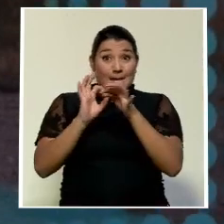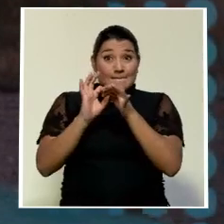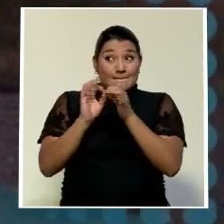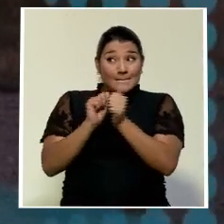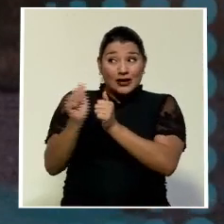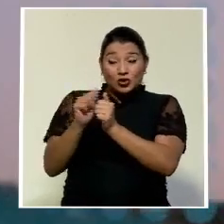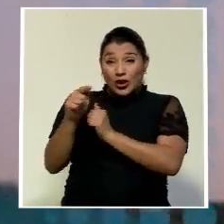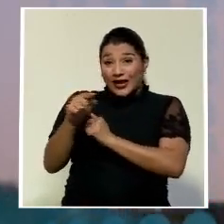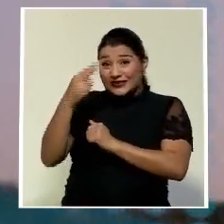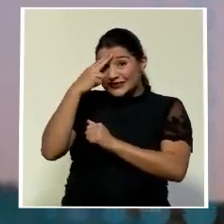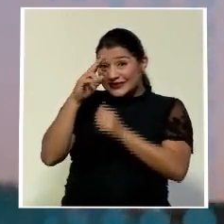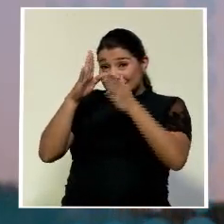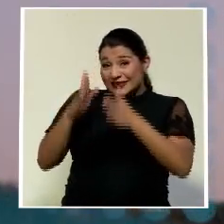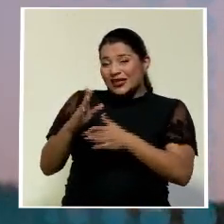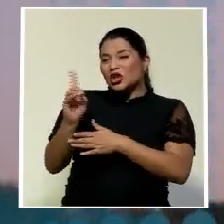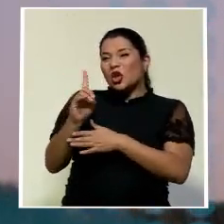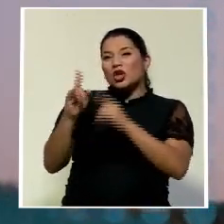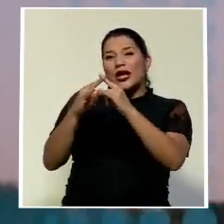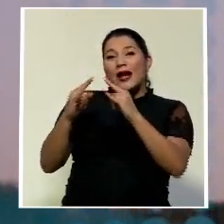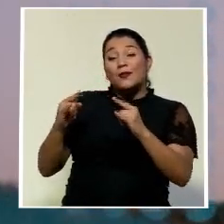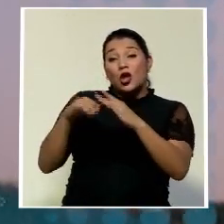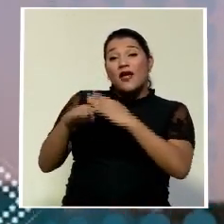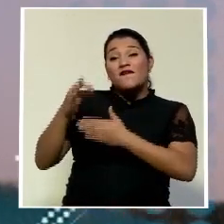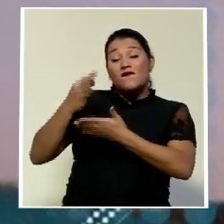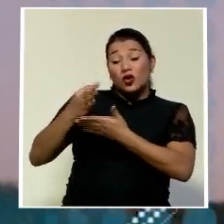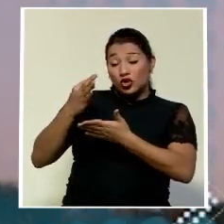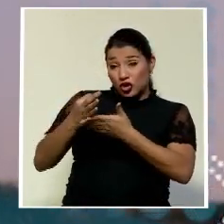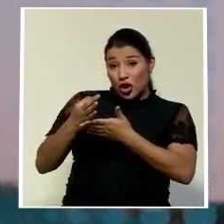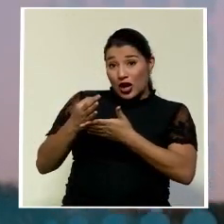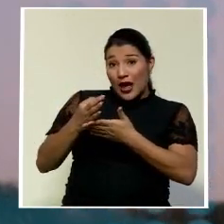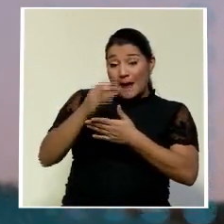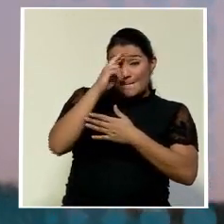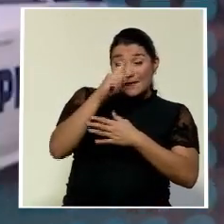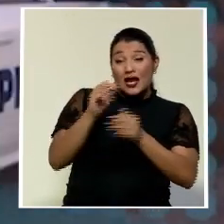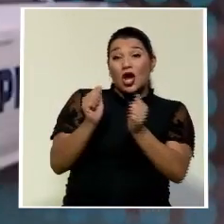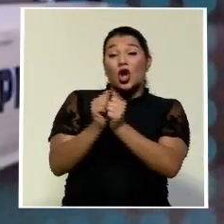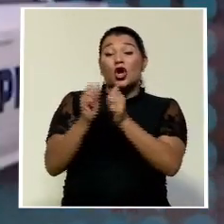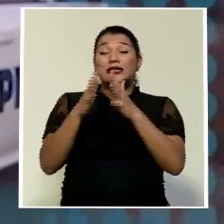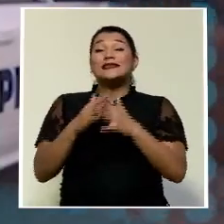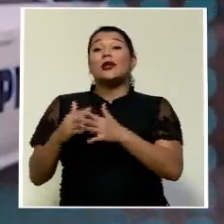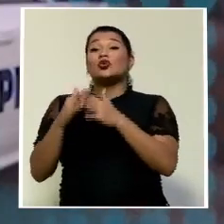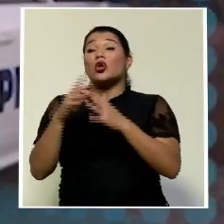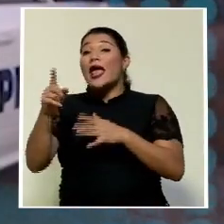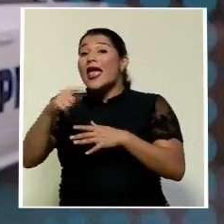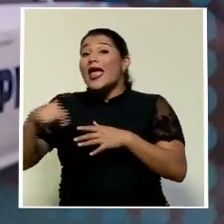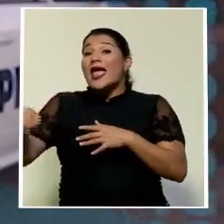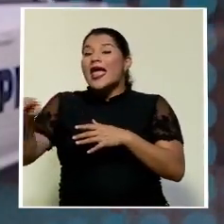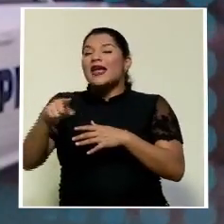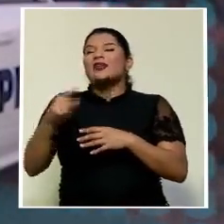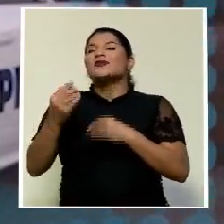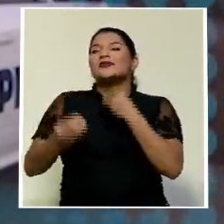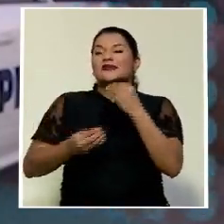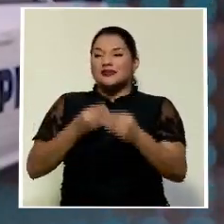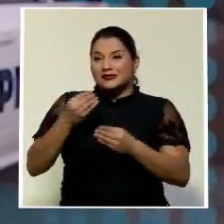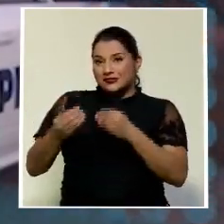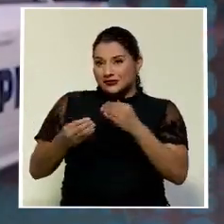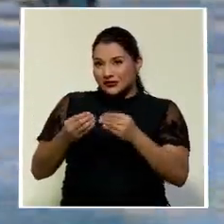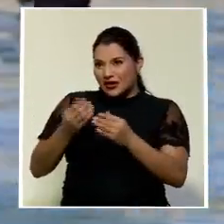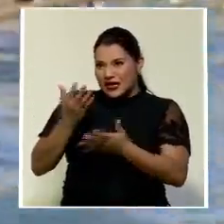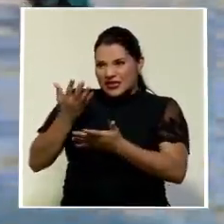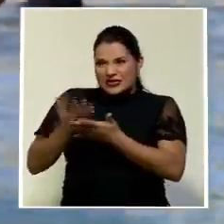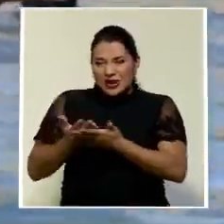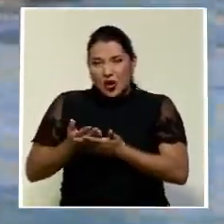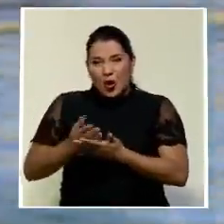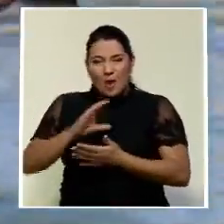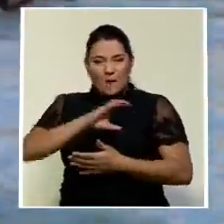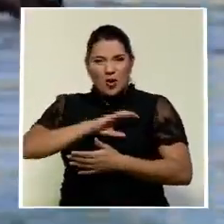haitianos, albergados en un campamento en la frontera entre México y Estados Unidos, fueron sorprendidos por un